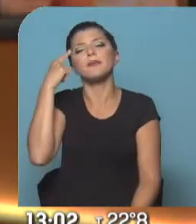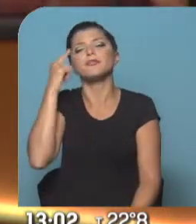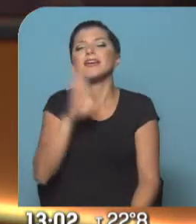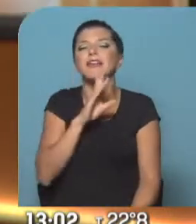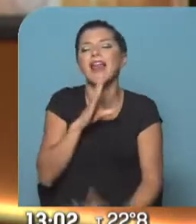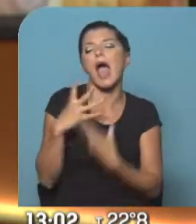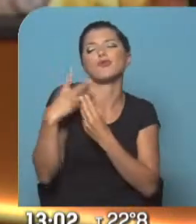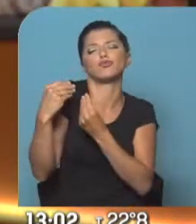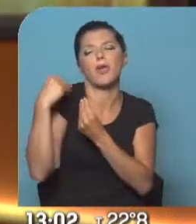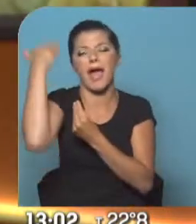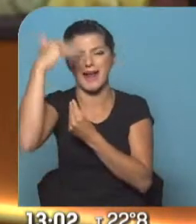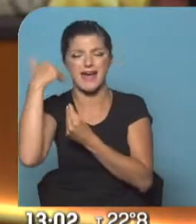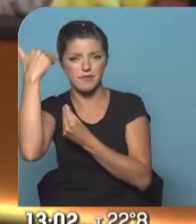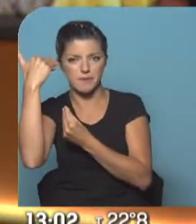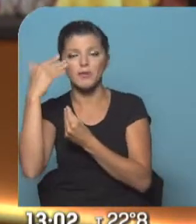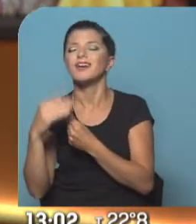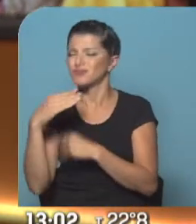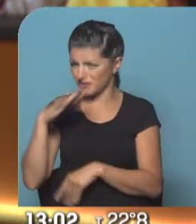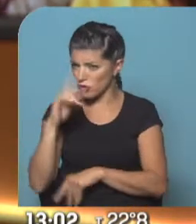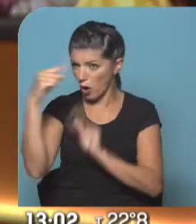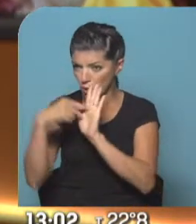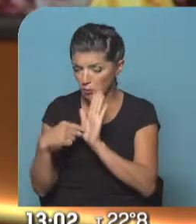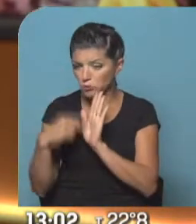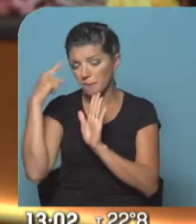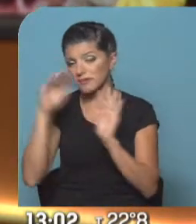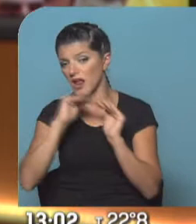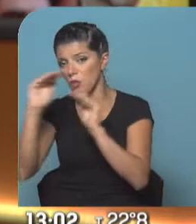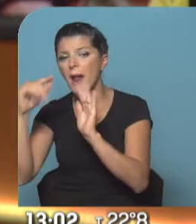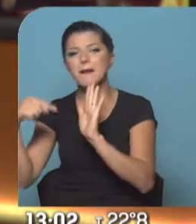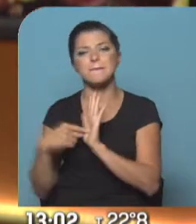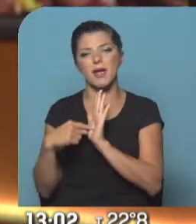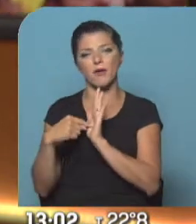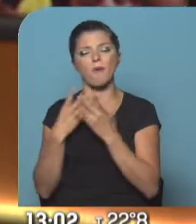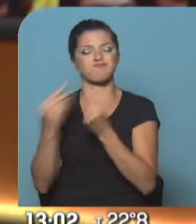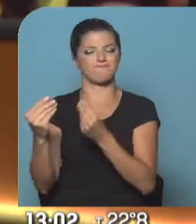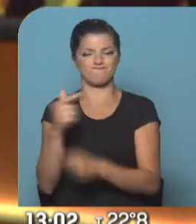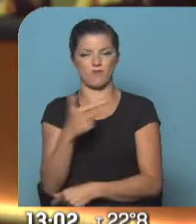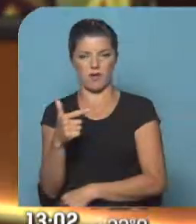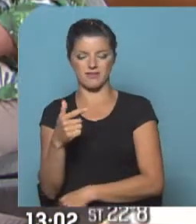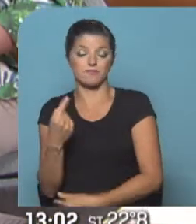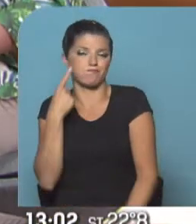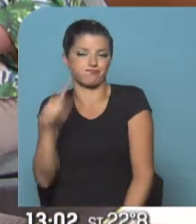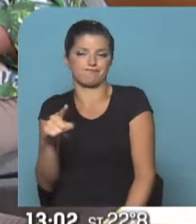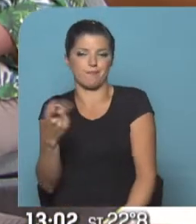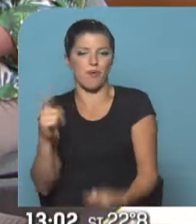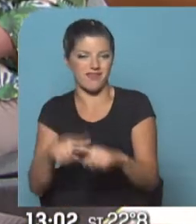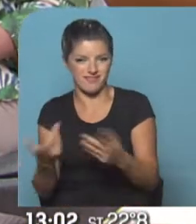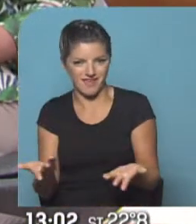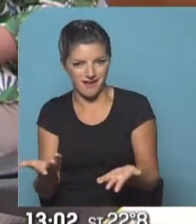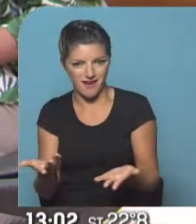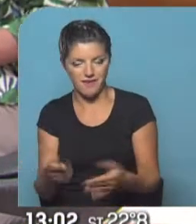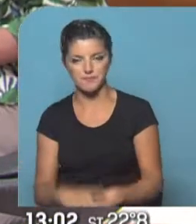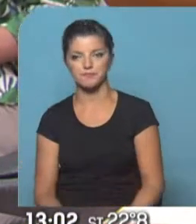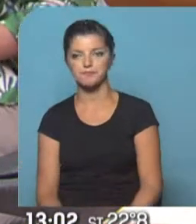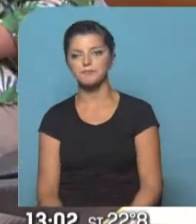Saudita, que aunque coinciden en muchos puntos, es desconocer lo que es la política israelí. Una cosa que es siempre interesante de ver es cómo está formado